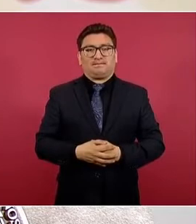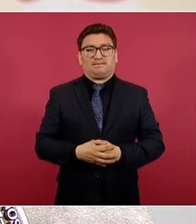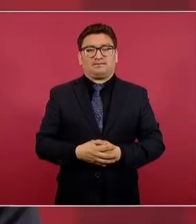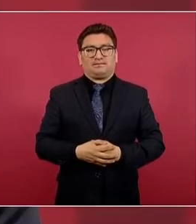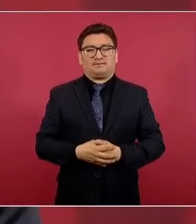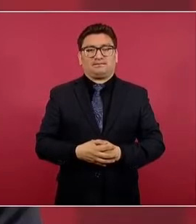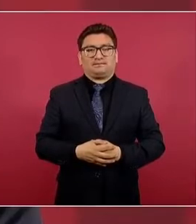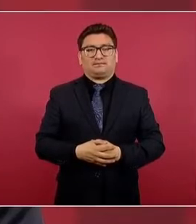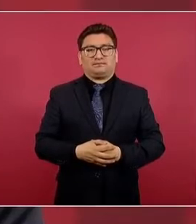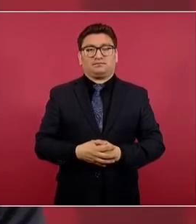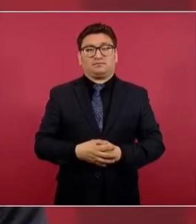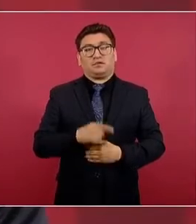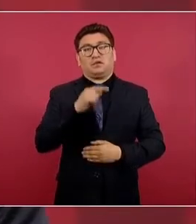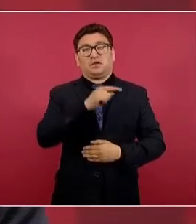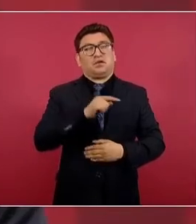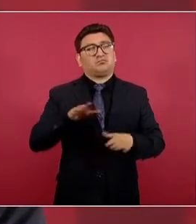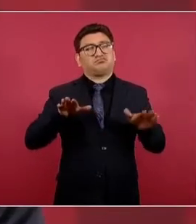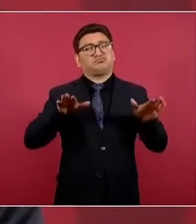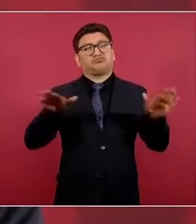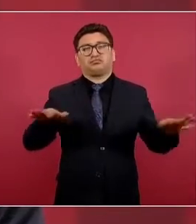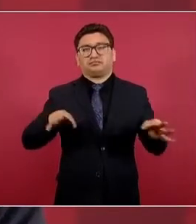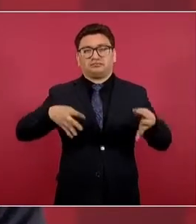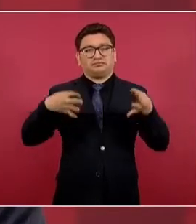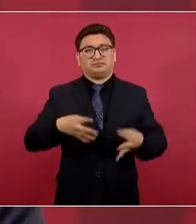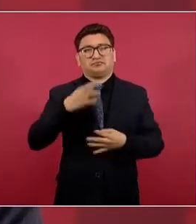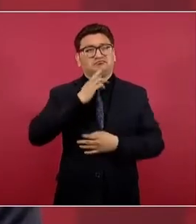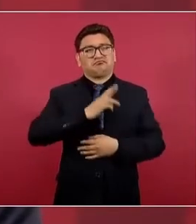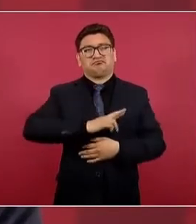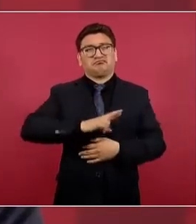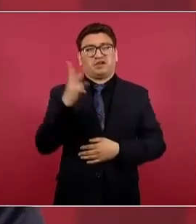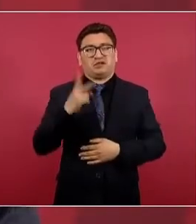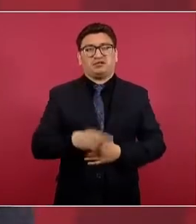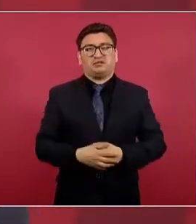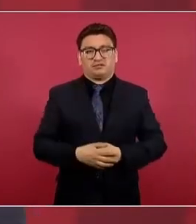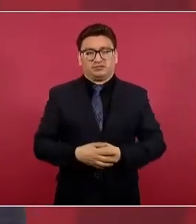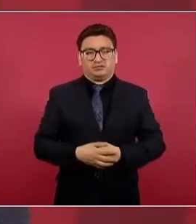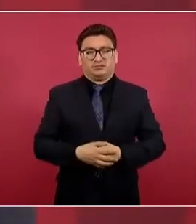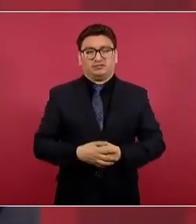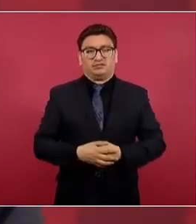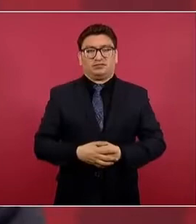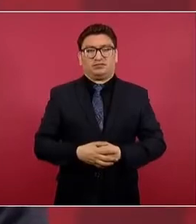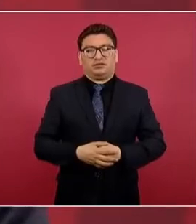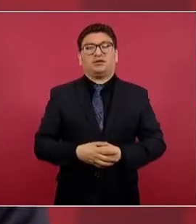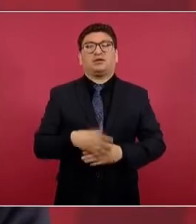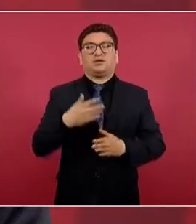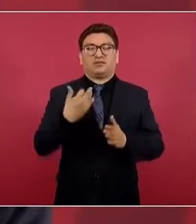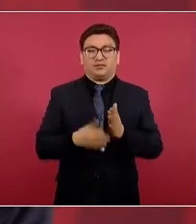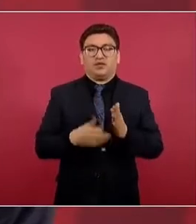de lo mejor que hay. Lo que pasa es que todavía